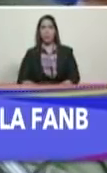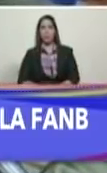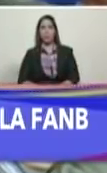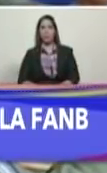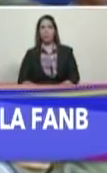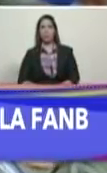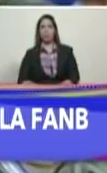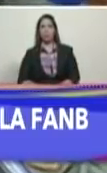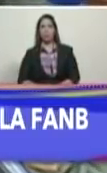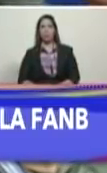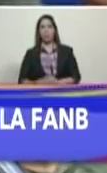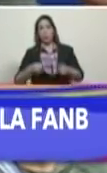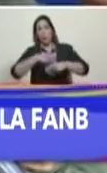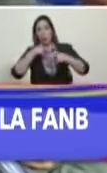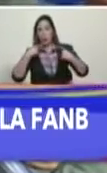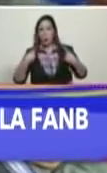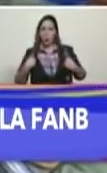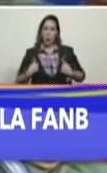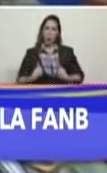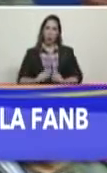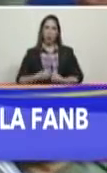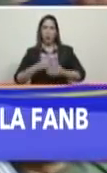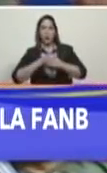con el corazón henchido de patria,